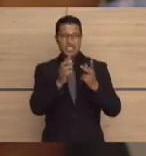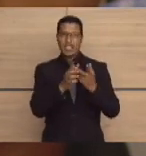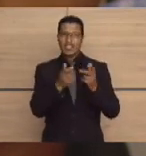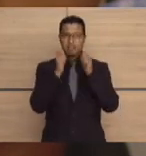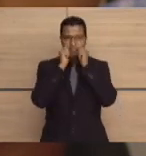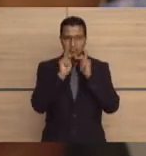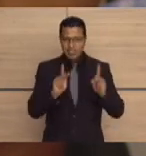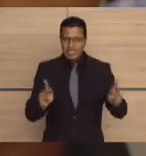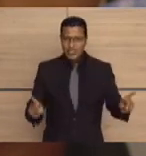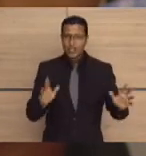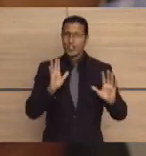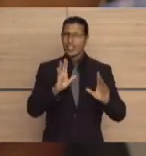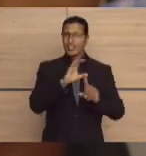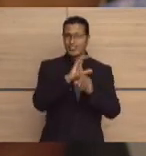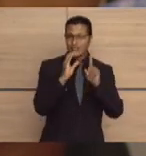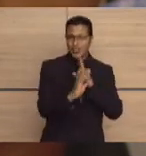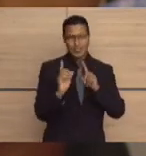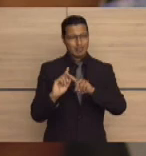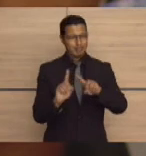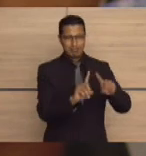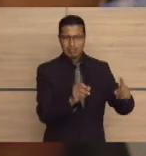humanamente, tan complejo culturalmente,